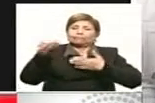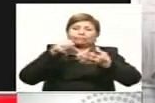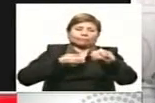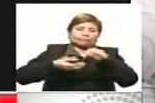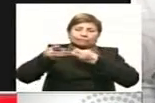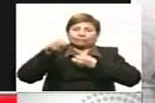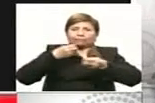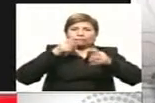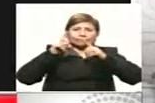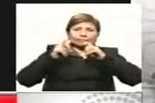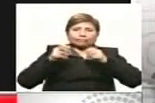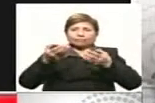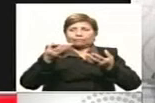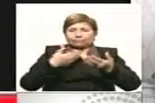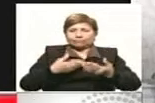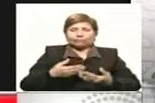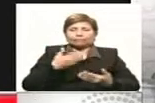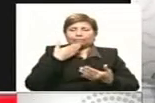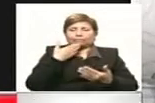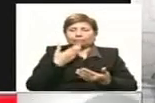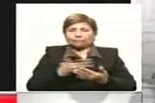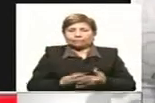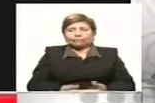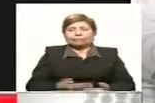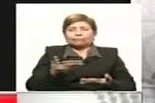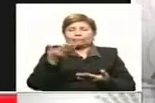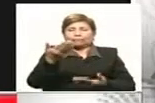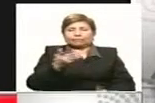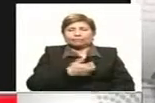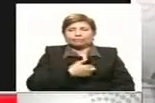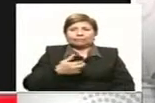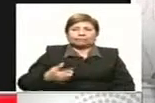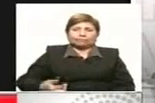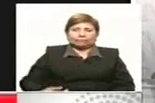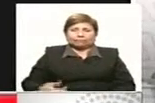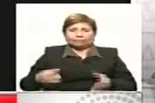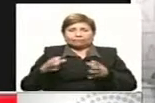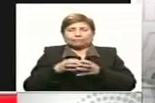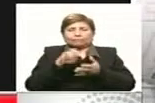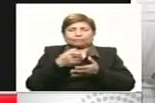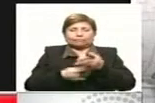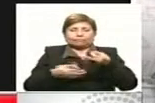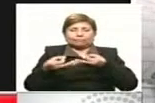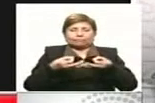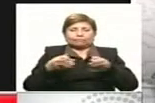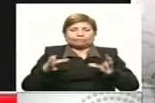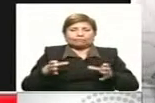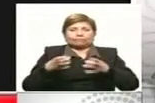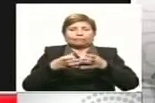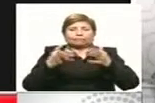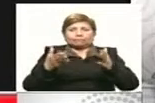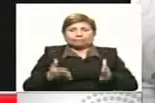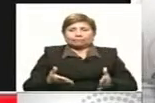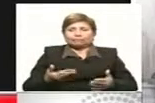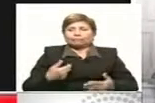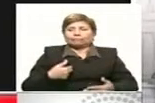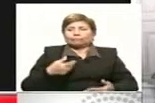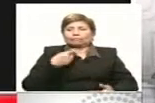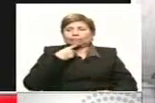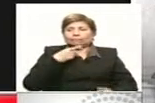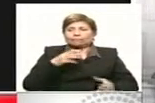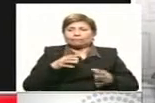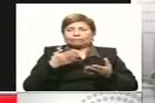las preguntas pertinentes al respecto. Muchas gracias, señor presidente de la Comisión de Presupuesto del Congreso de la República y a todos los